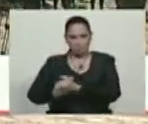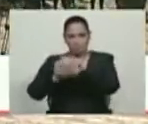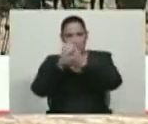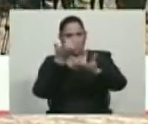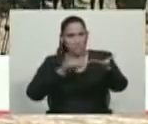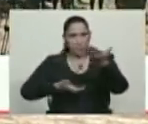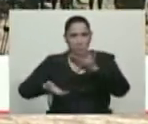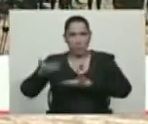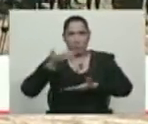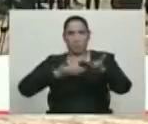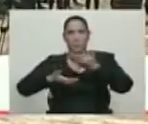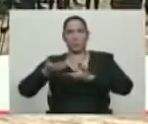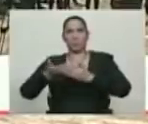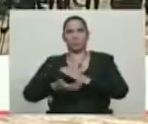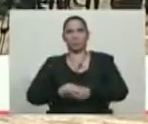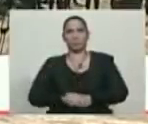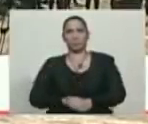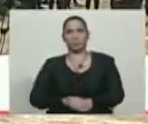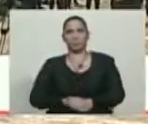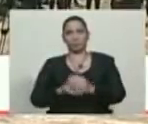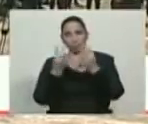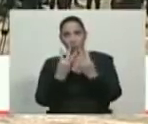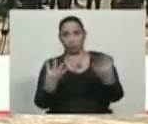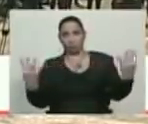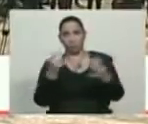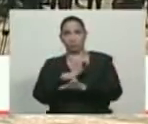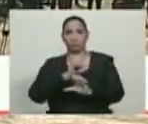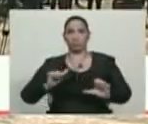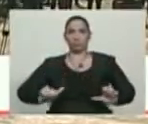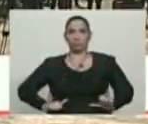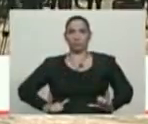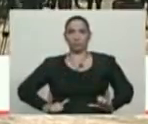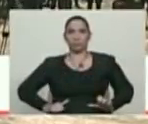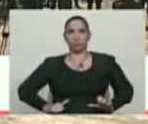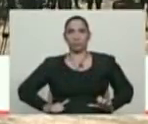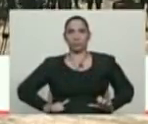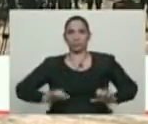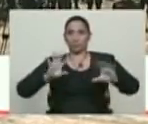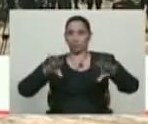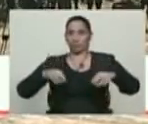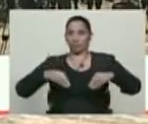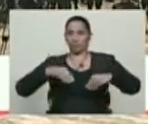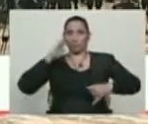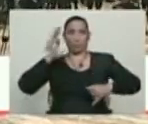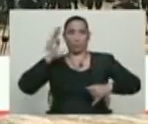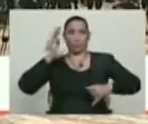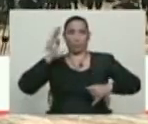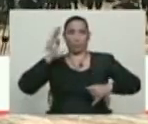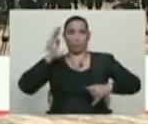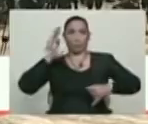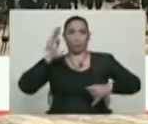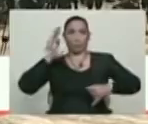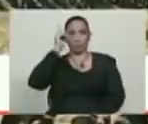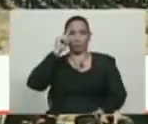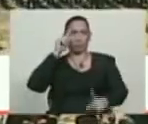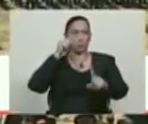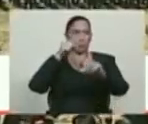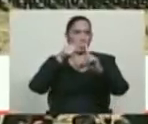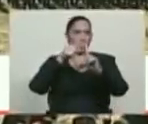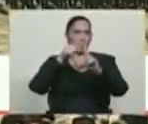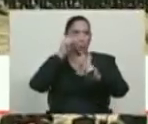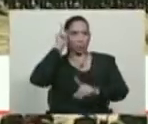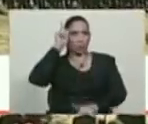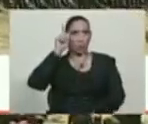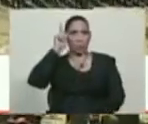de apresto que la Guardia Nacional ha tomado en los últimos años en su objetivo más noble que tiene un